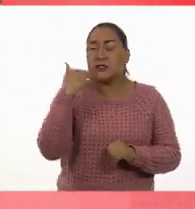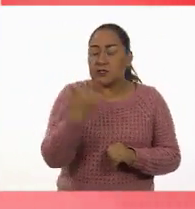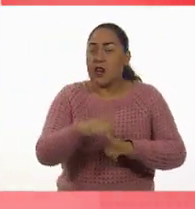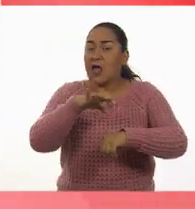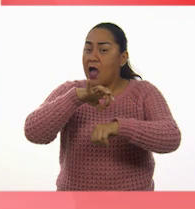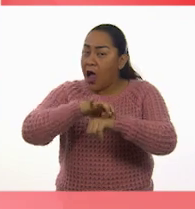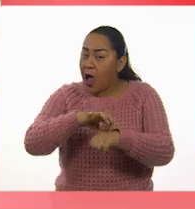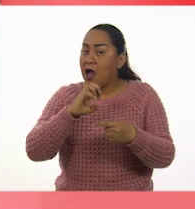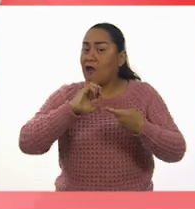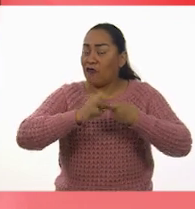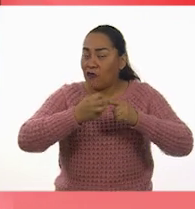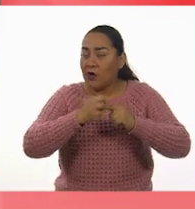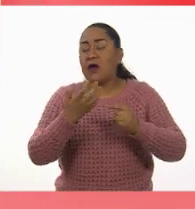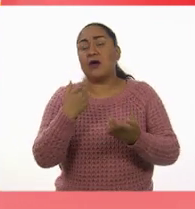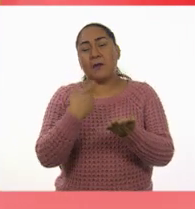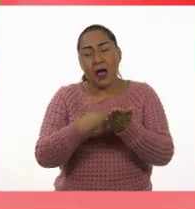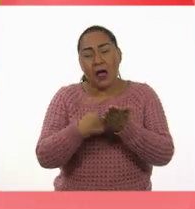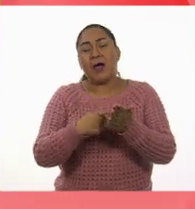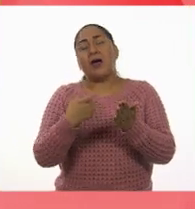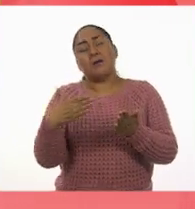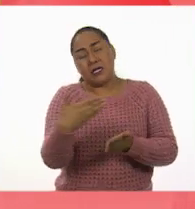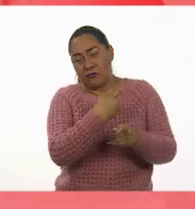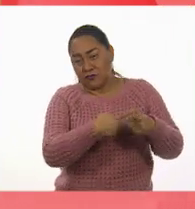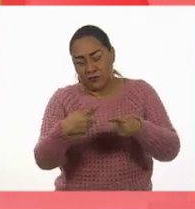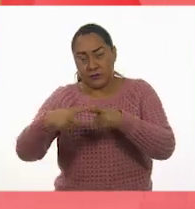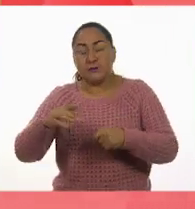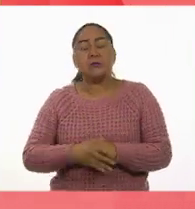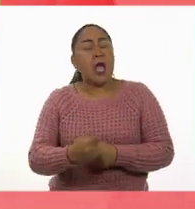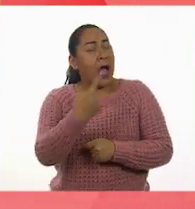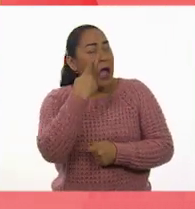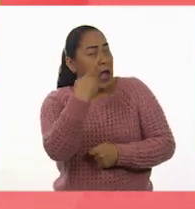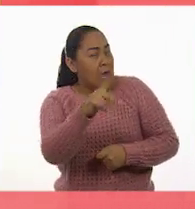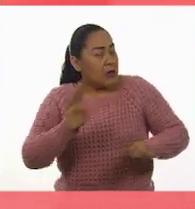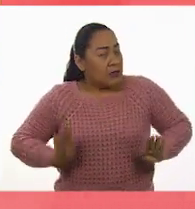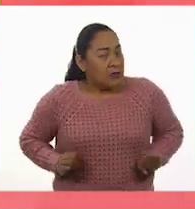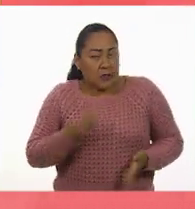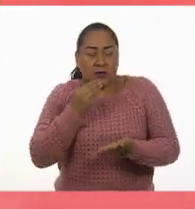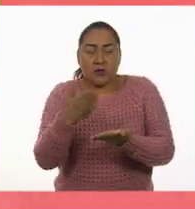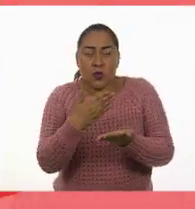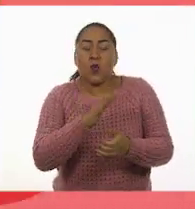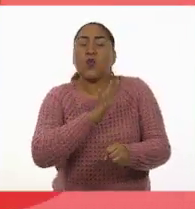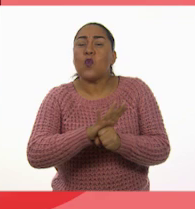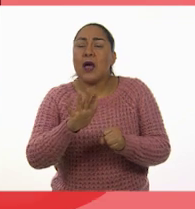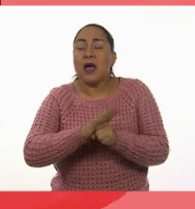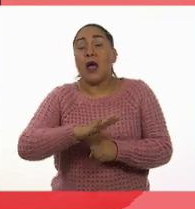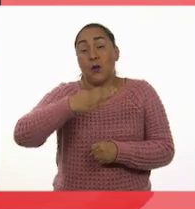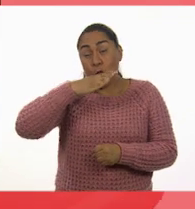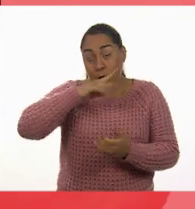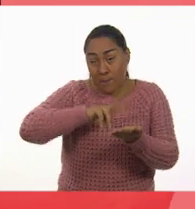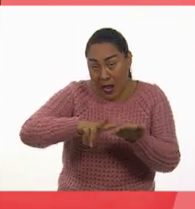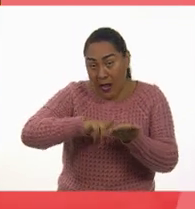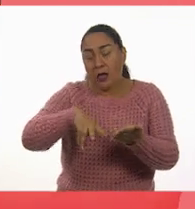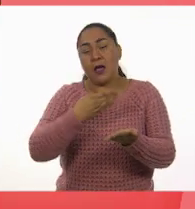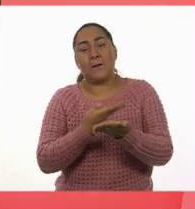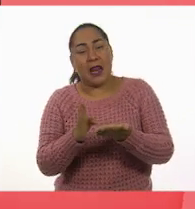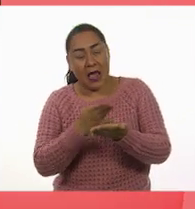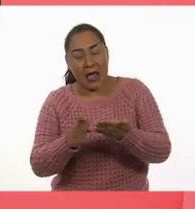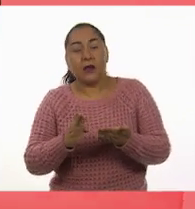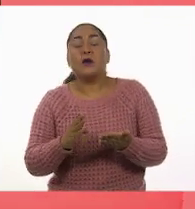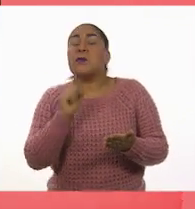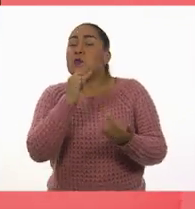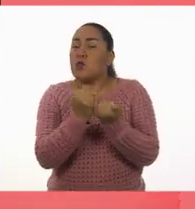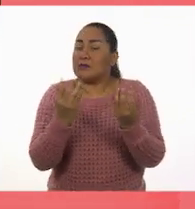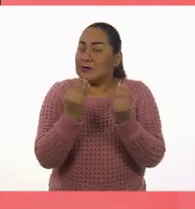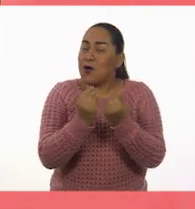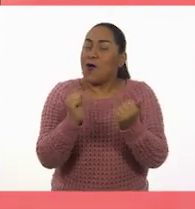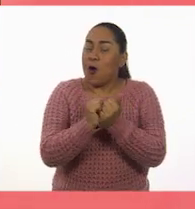carne, frijoles y mariscos. Entre los platillos típicos resalta el tradicional pozole verde y blanco, acompañado